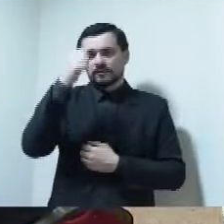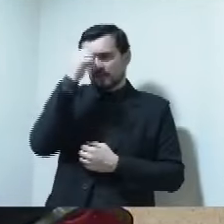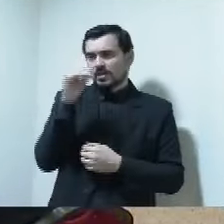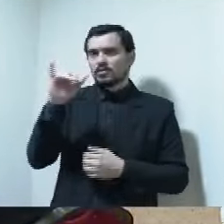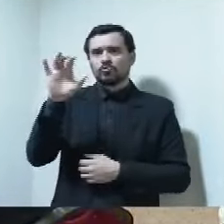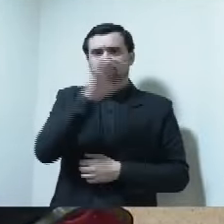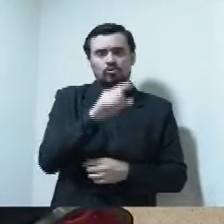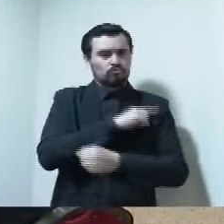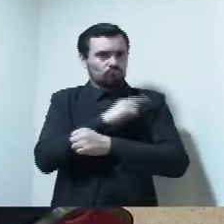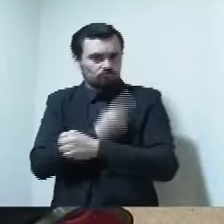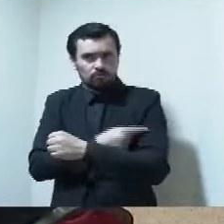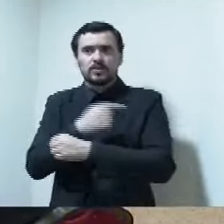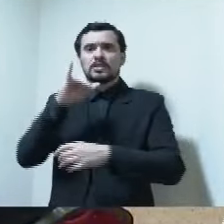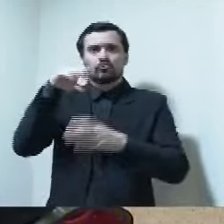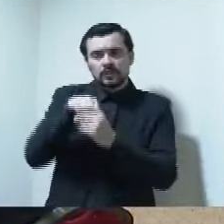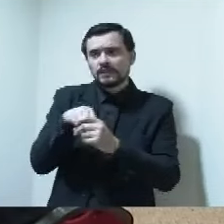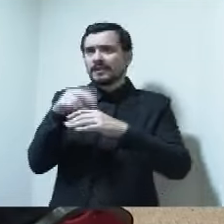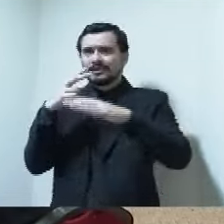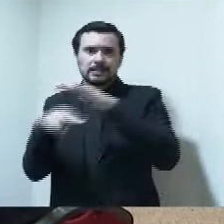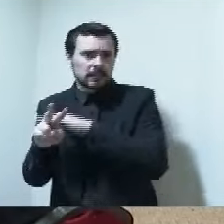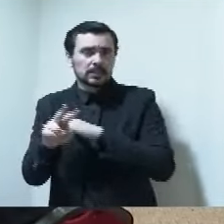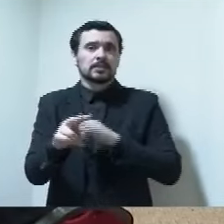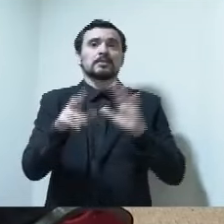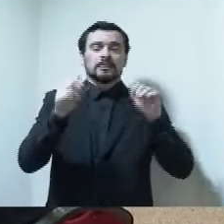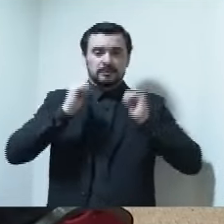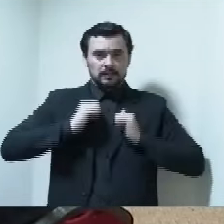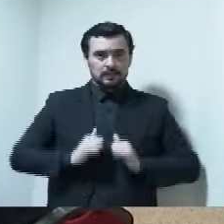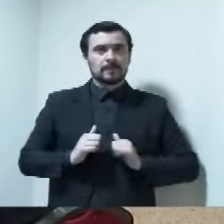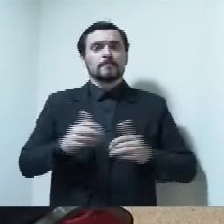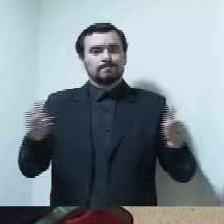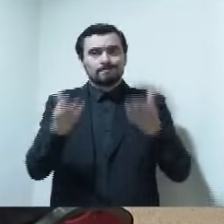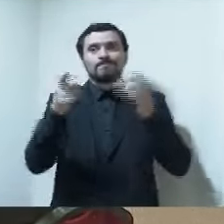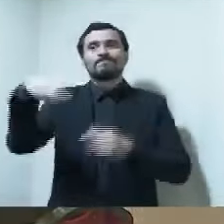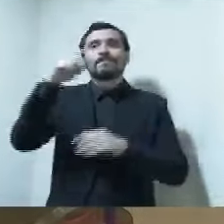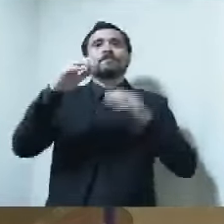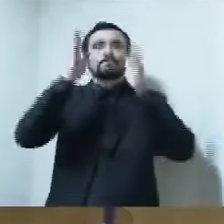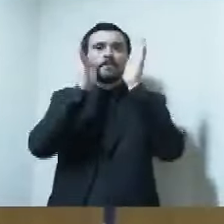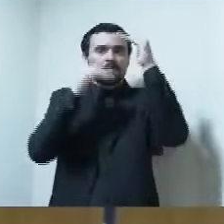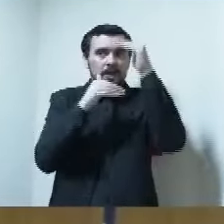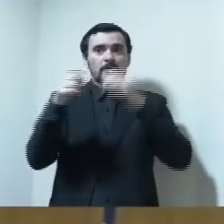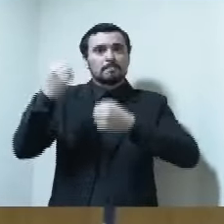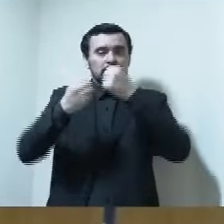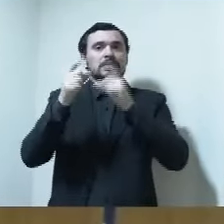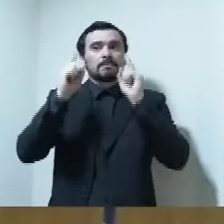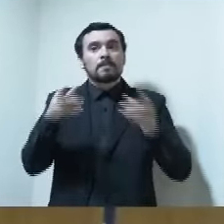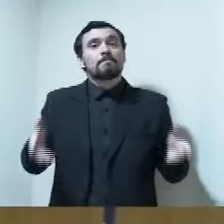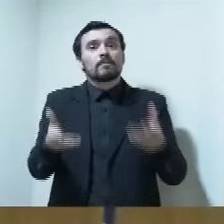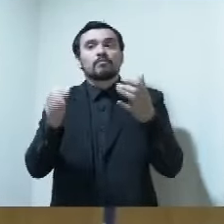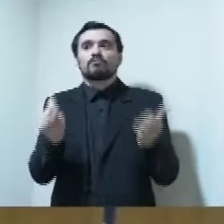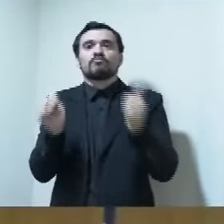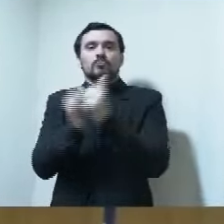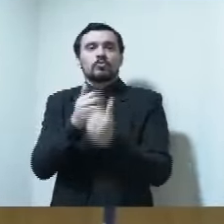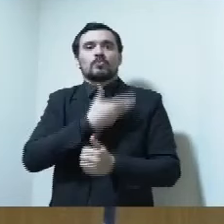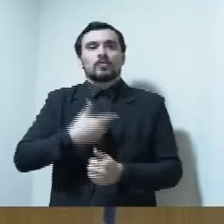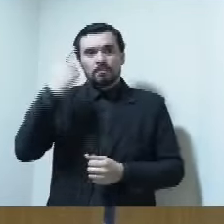sólidas, inclusivas y transparentes, y con un vigoroso, sano, pujante sector privado, promovido desde lo público como factor